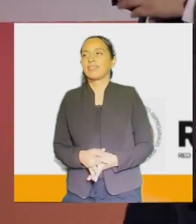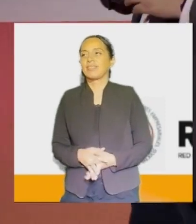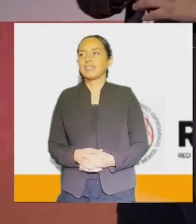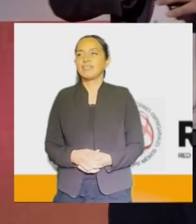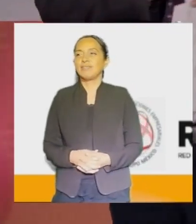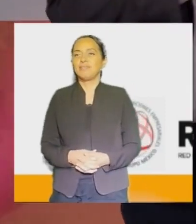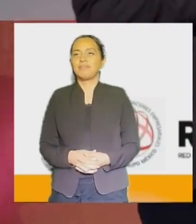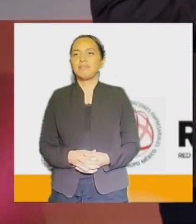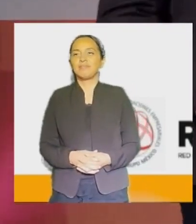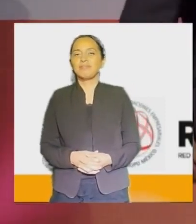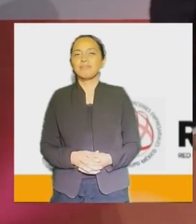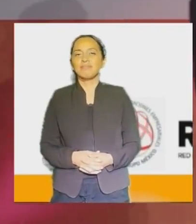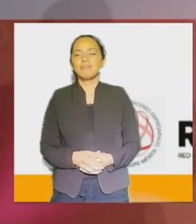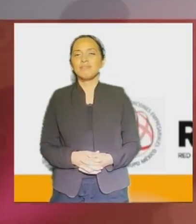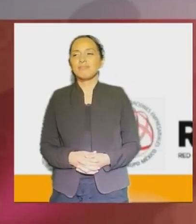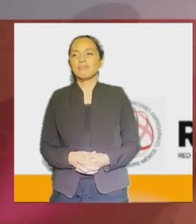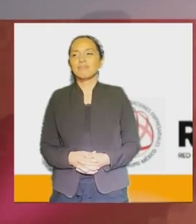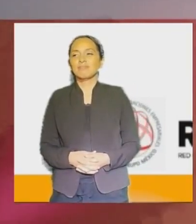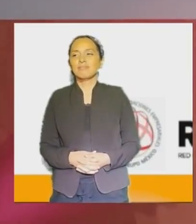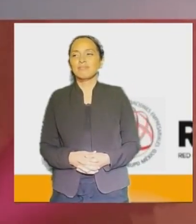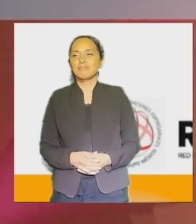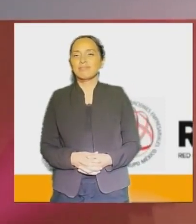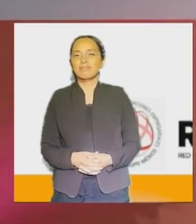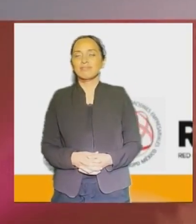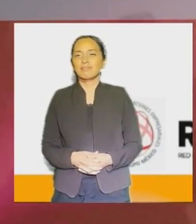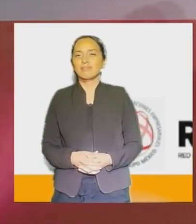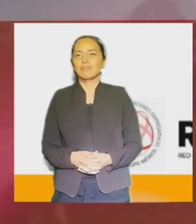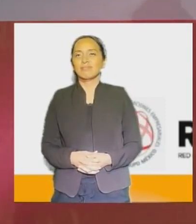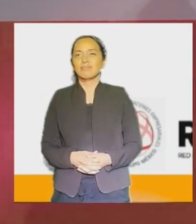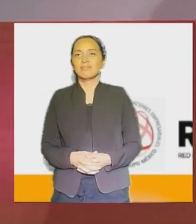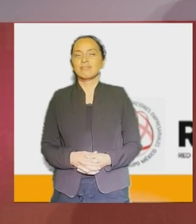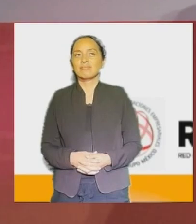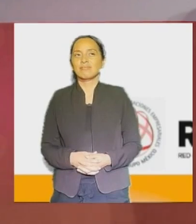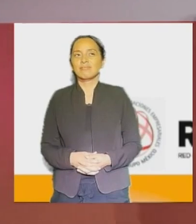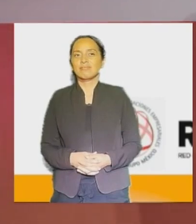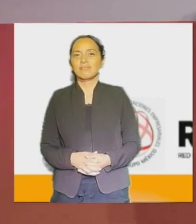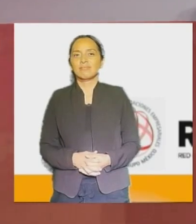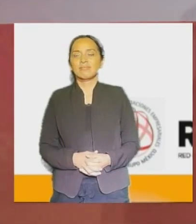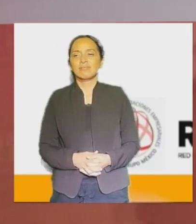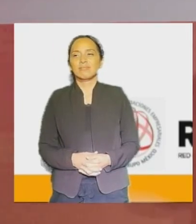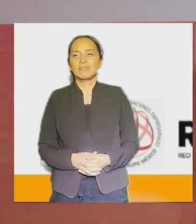Mientras tanto, Fer, Miriam, Chio, vengan. Ah, bueno, no sé si...